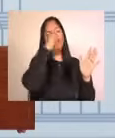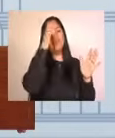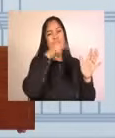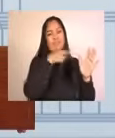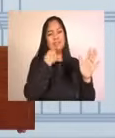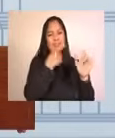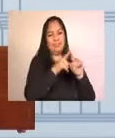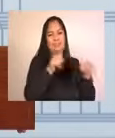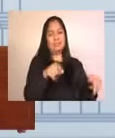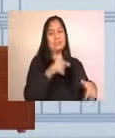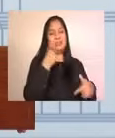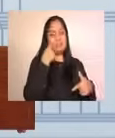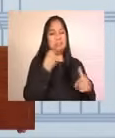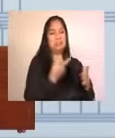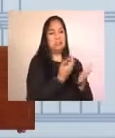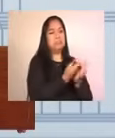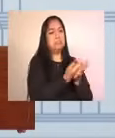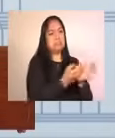parte